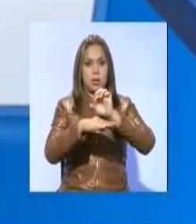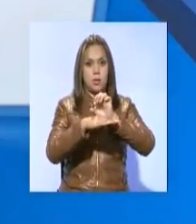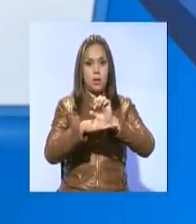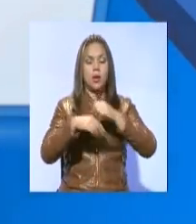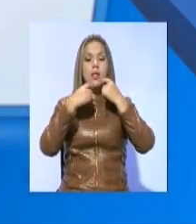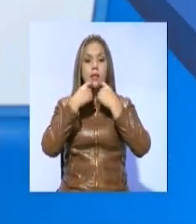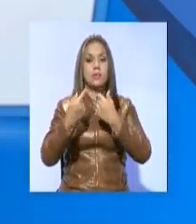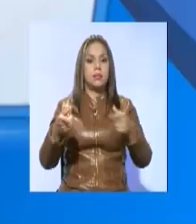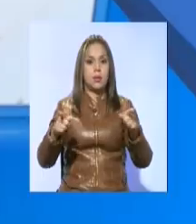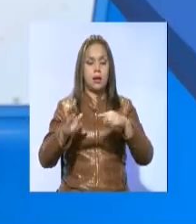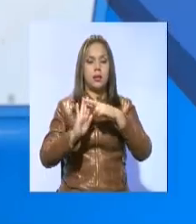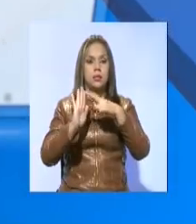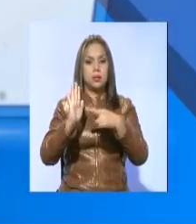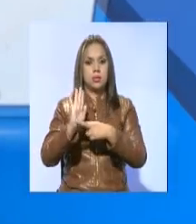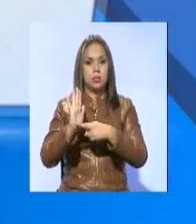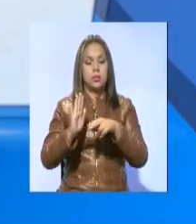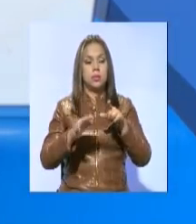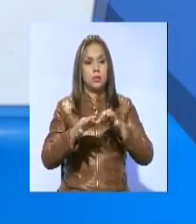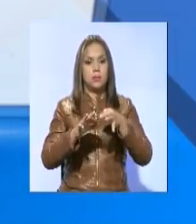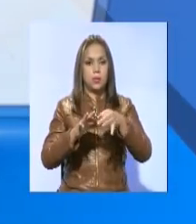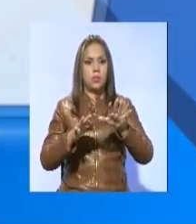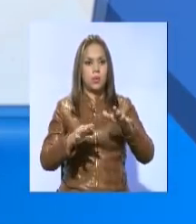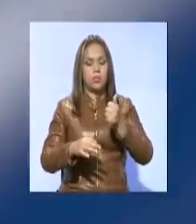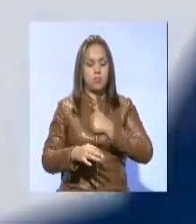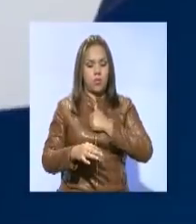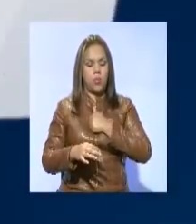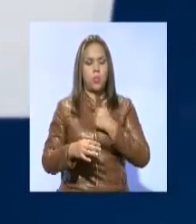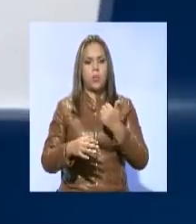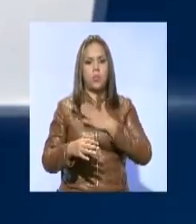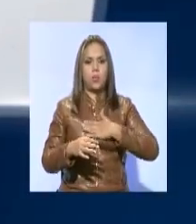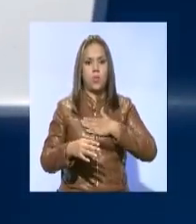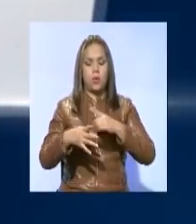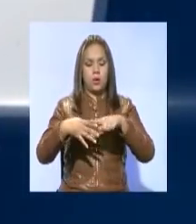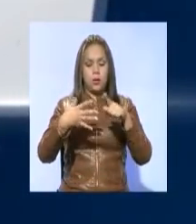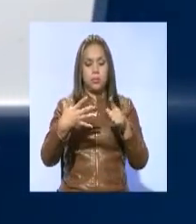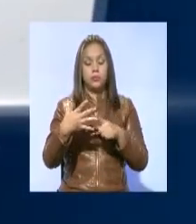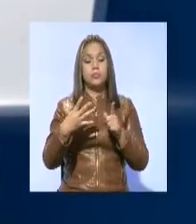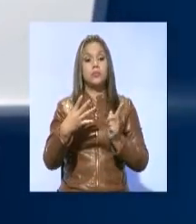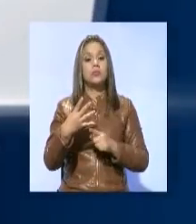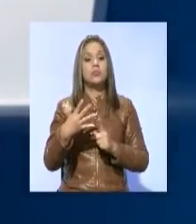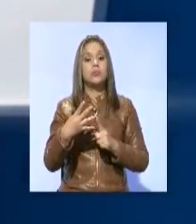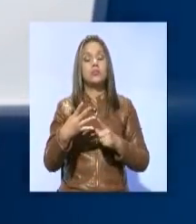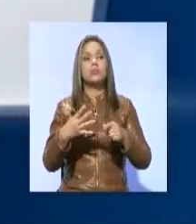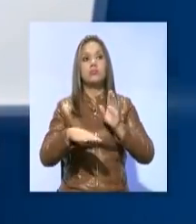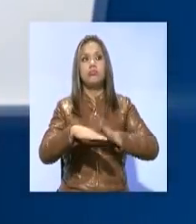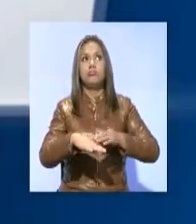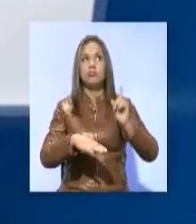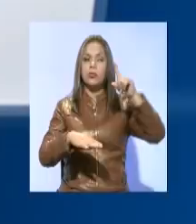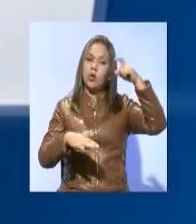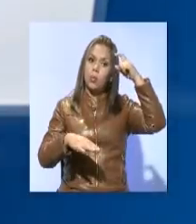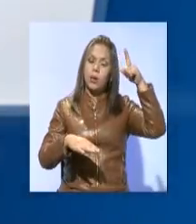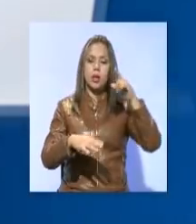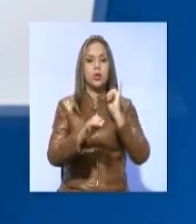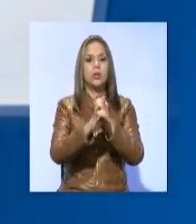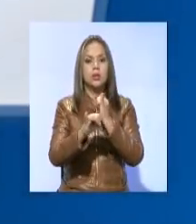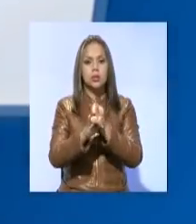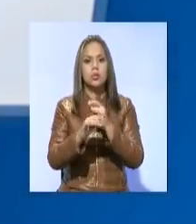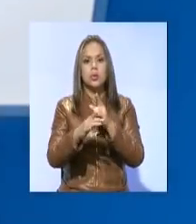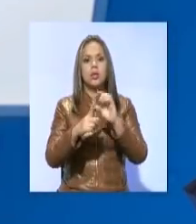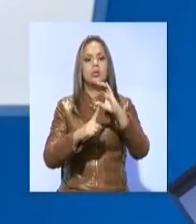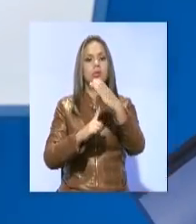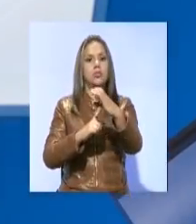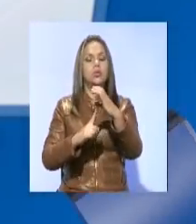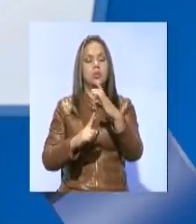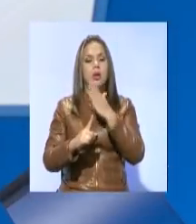la declaración y el registro al pueblo Salasaca como patrimonio. Exhortar al Gobierno Nacional del Ecuador, a través de instituciones de índole